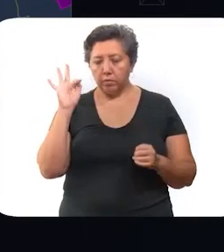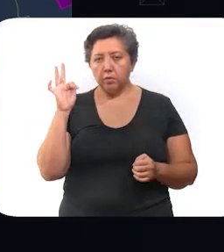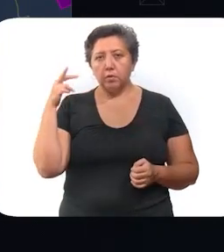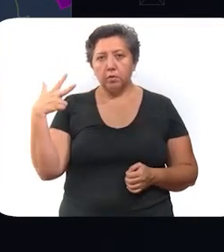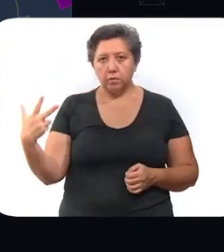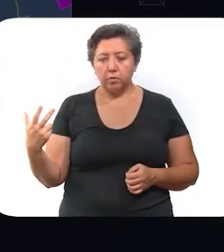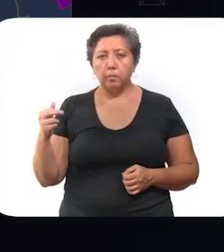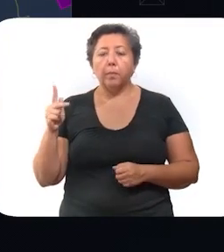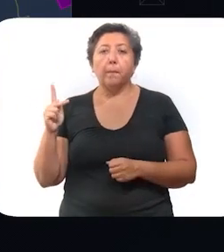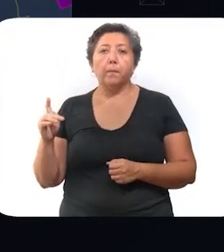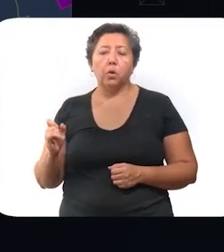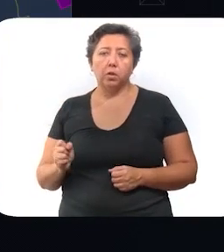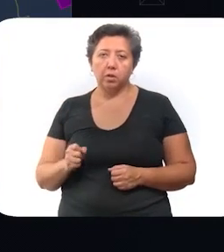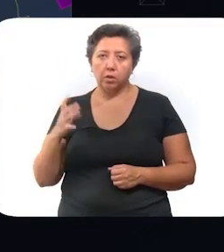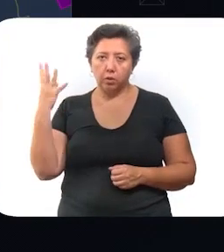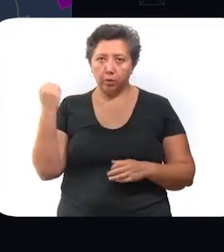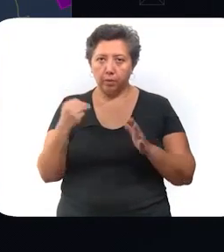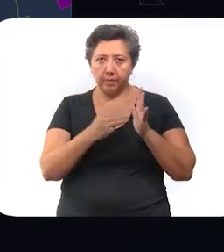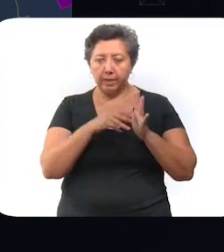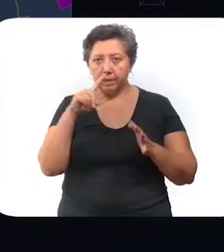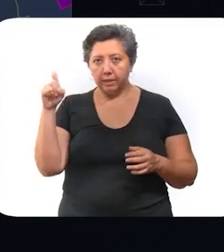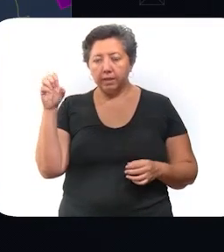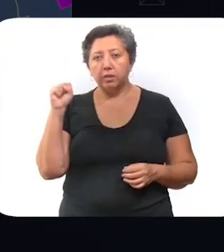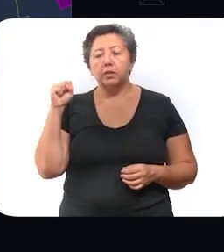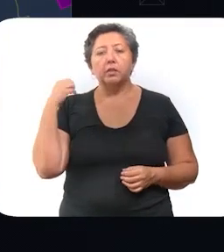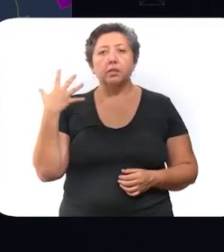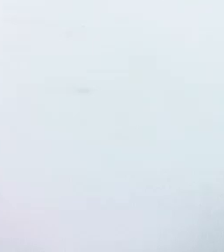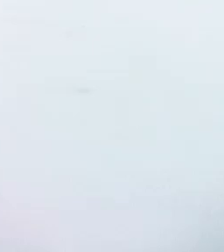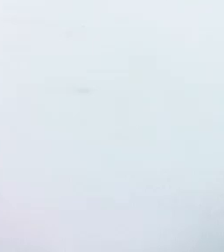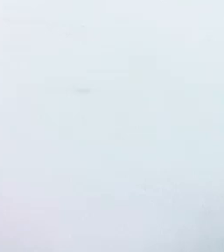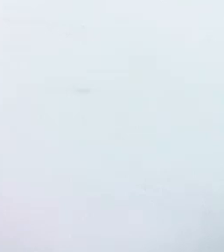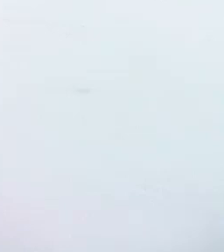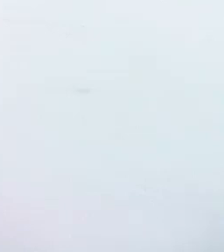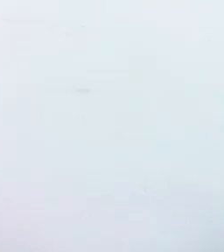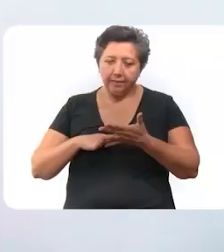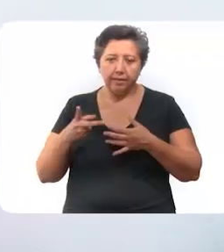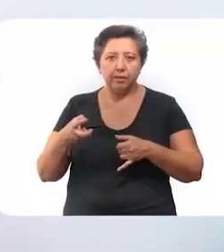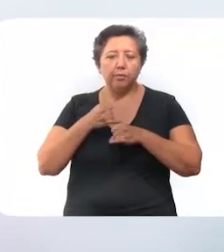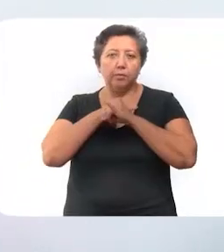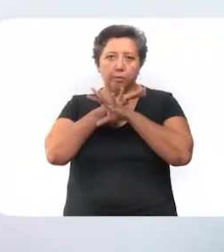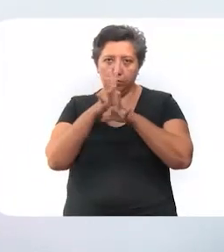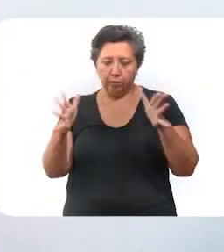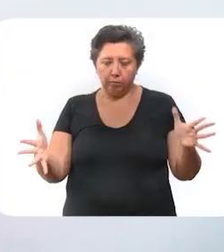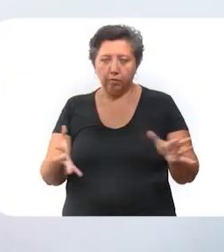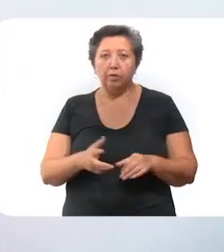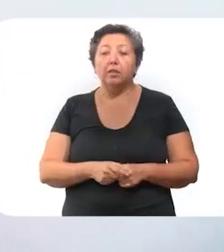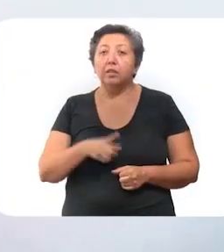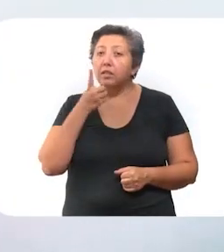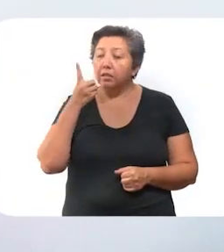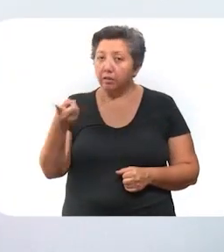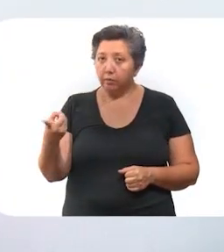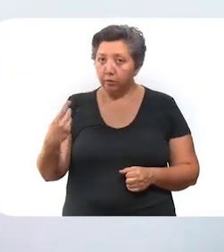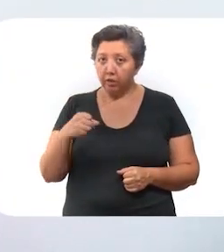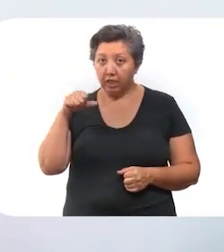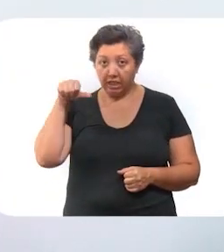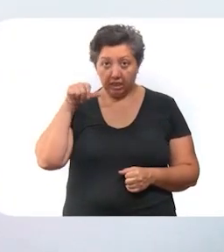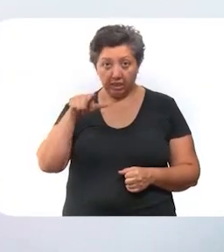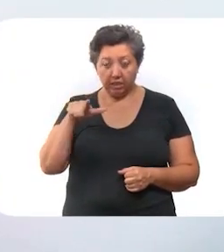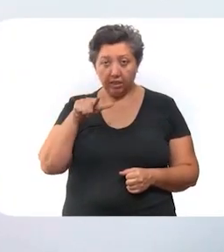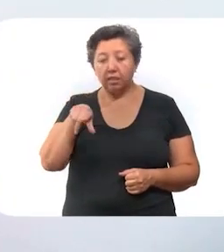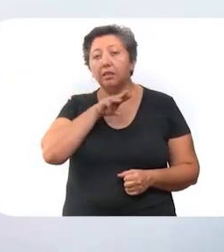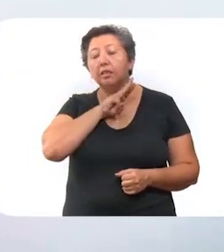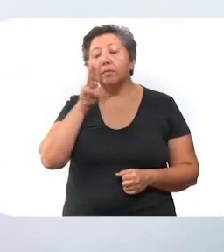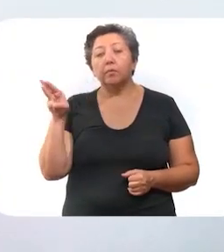5.648. En la zona poniente, 9.165. Lamentablemente, en este parte médico informamos de